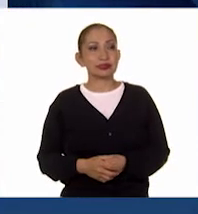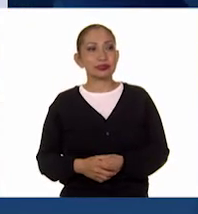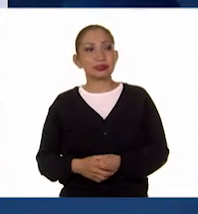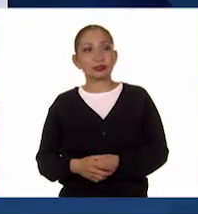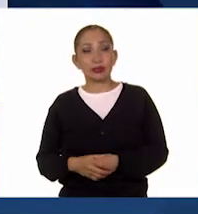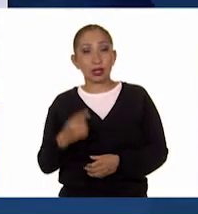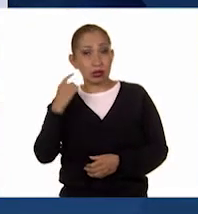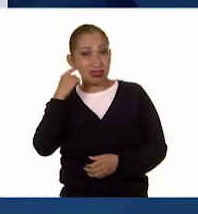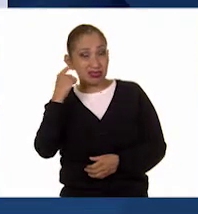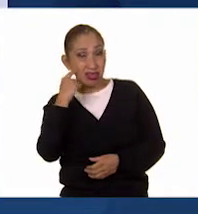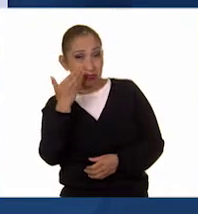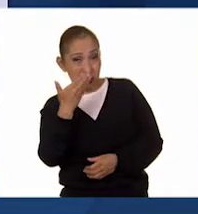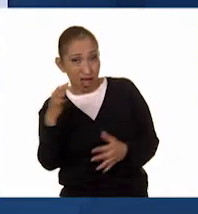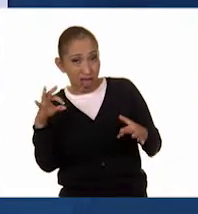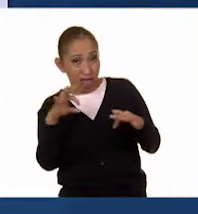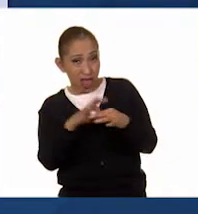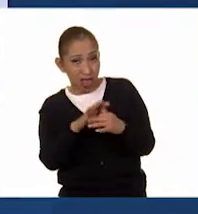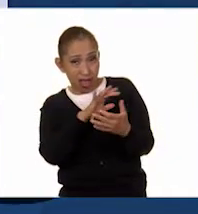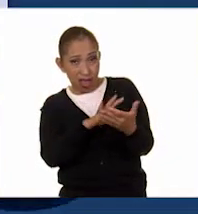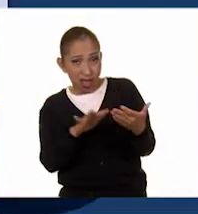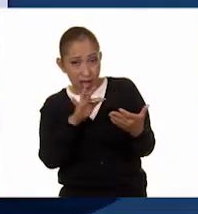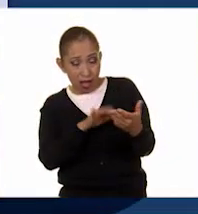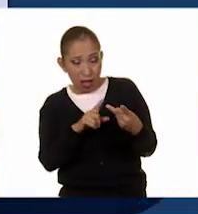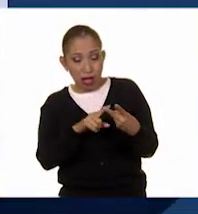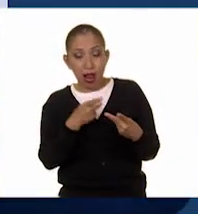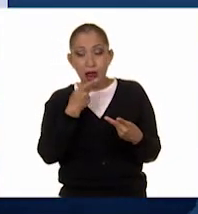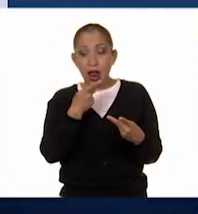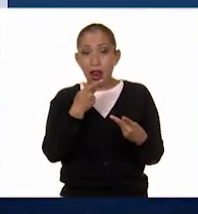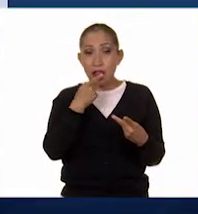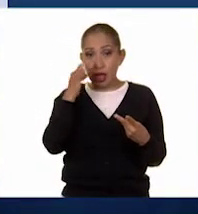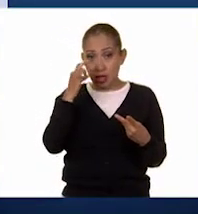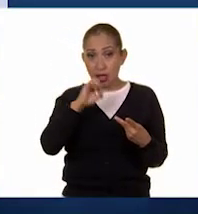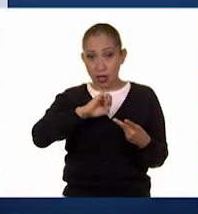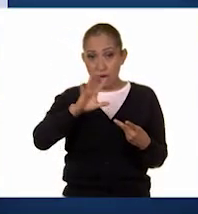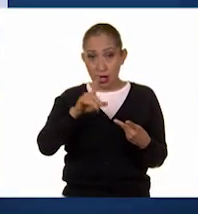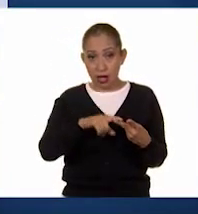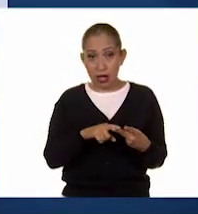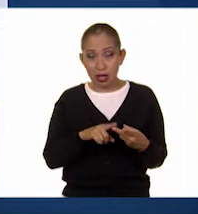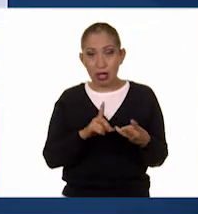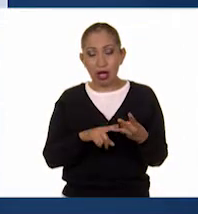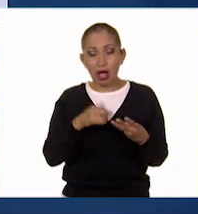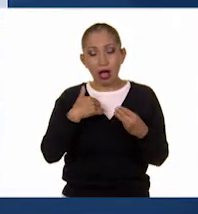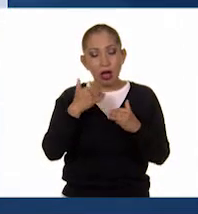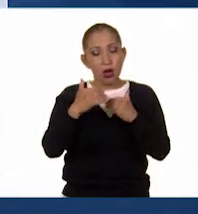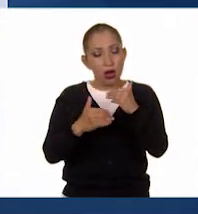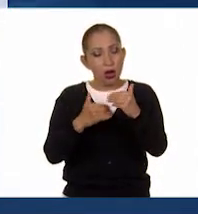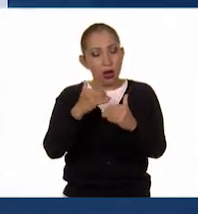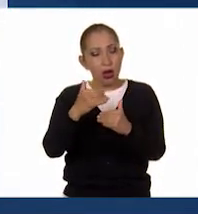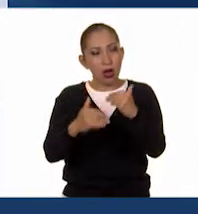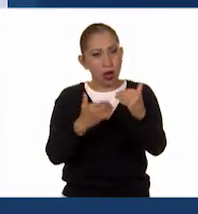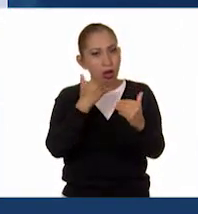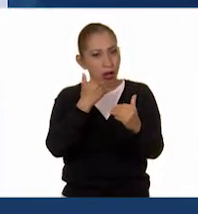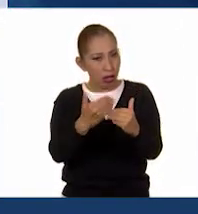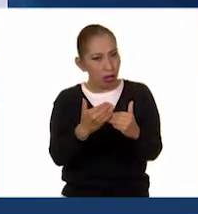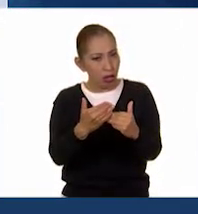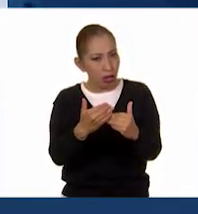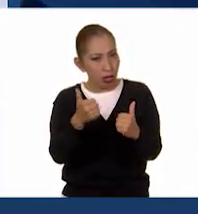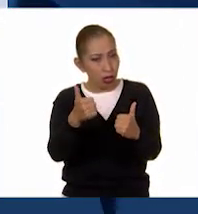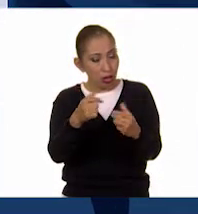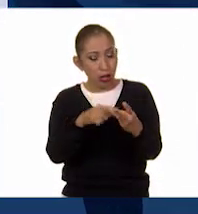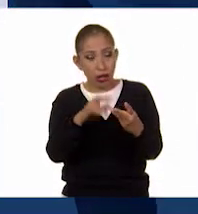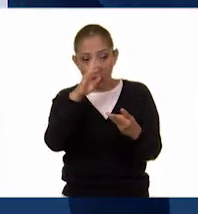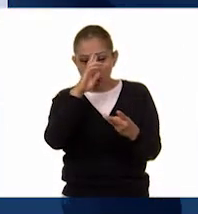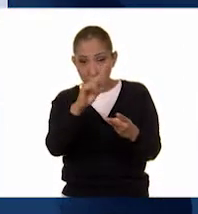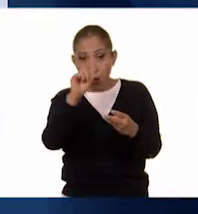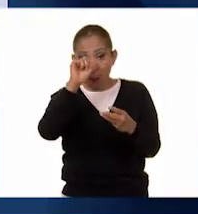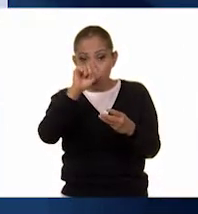resultó coherente con la intención del texto? ¿La pronunciación fue clara? ¿El ritmo de lectura fue apropiado? ¿Se respetó